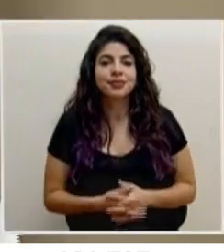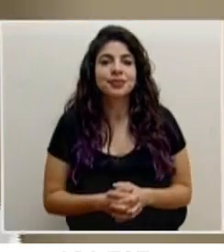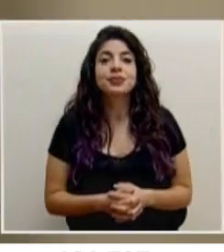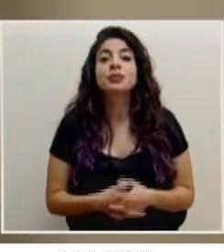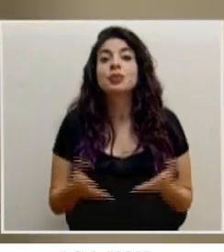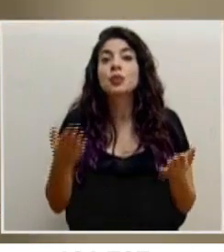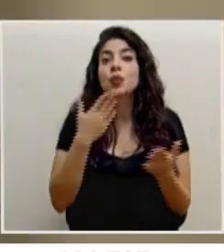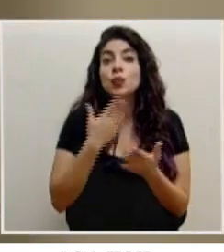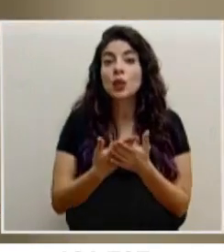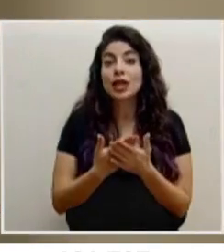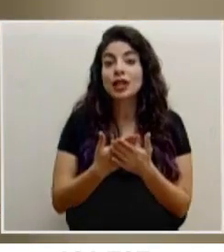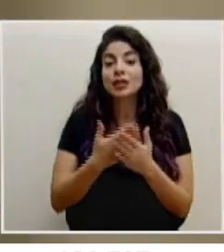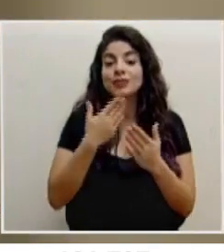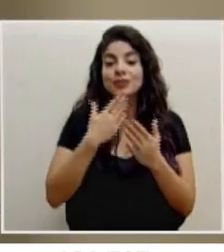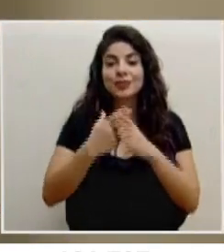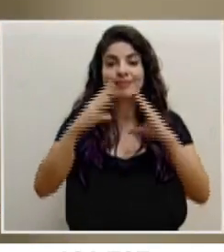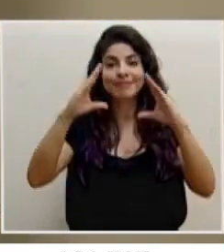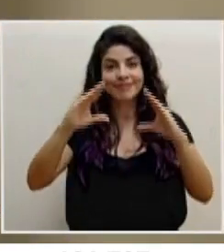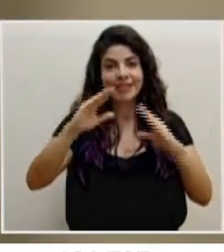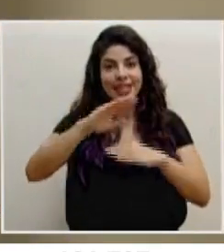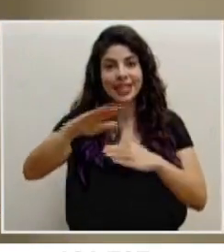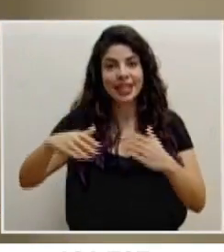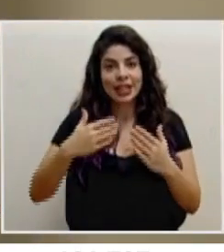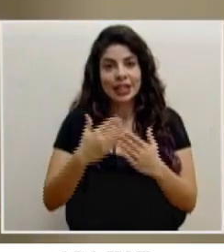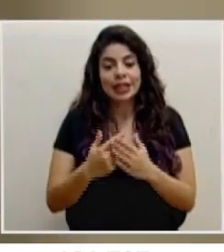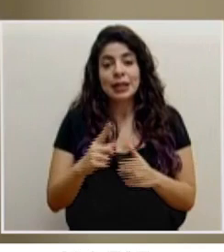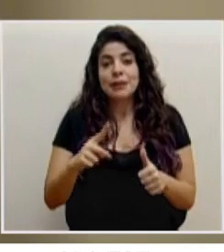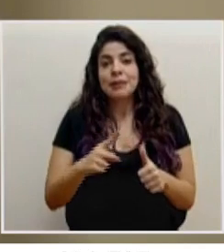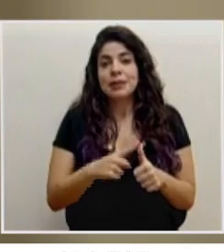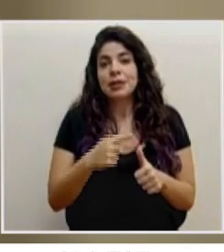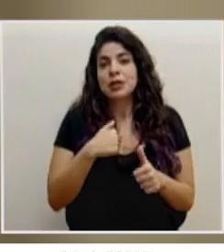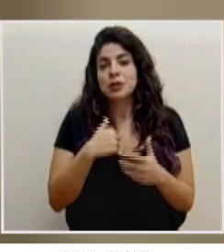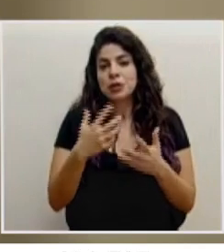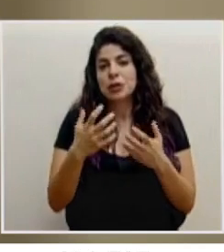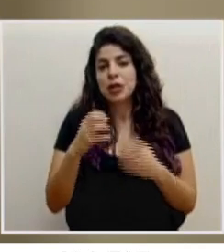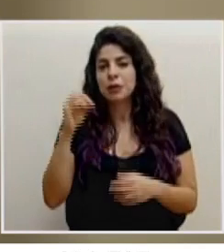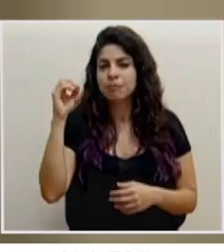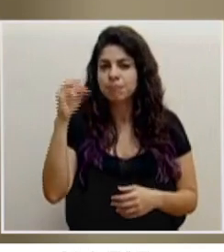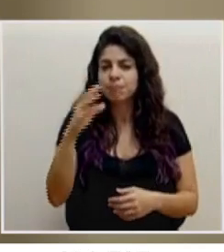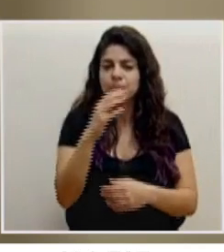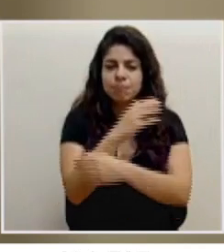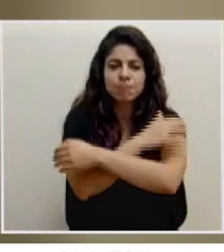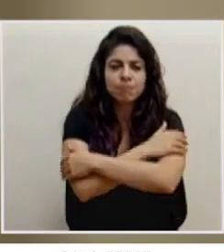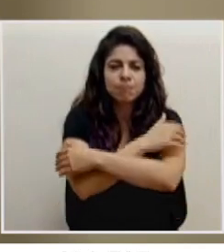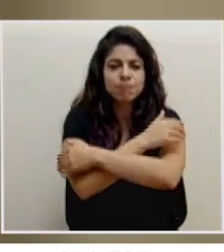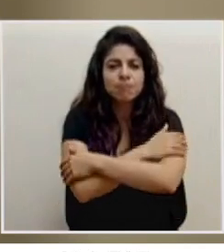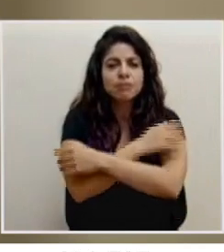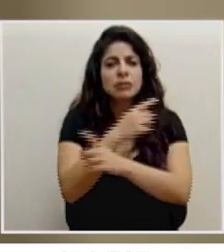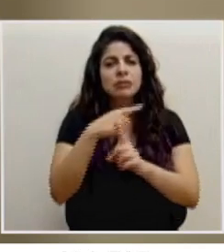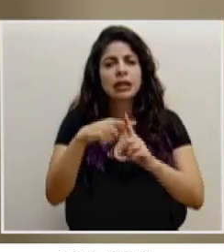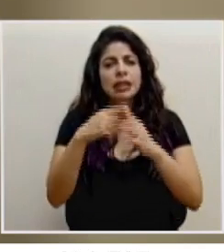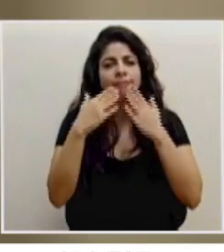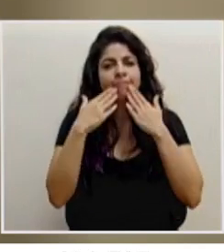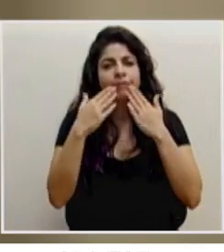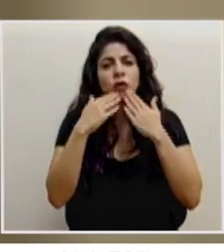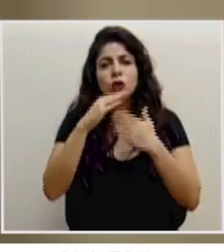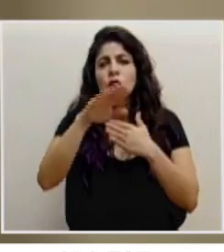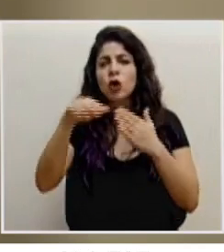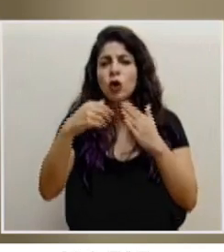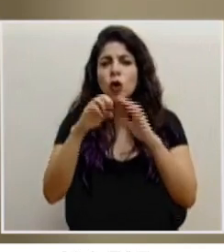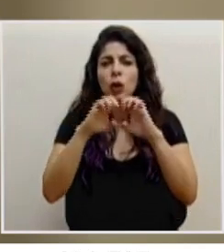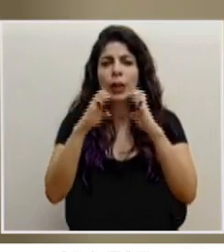Bueno, buenas tardes a todos. Primero, yo quiero mandarle un fuerte abrazo y un agradecimiento a todos los